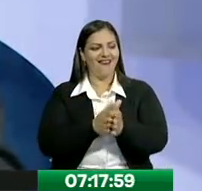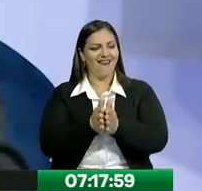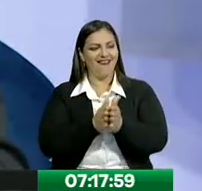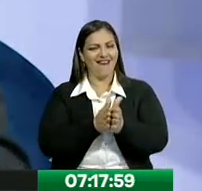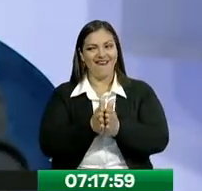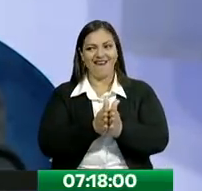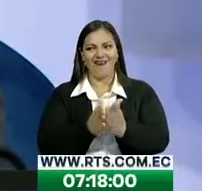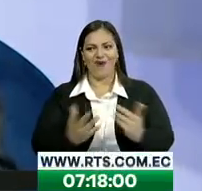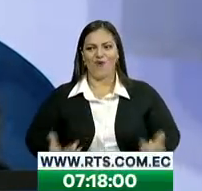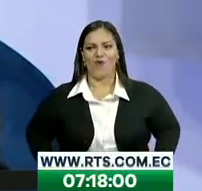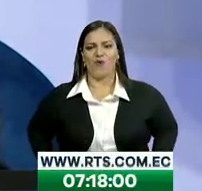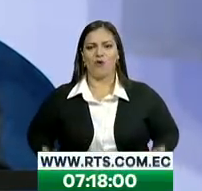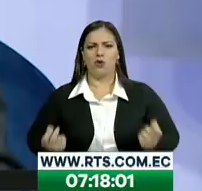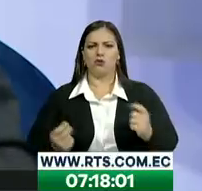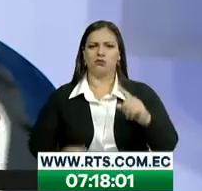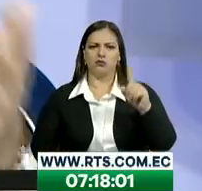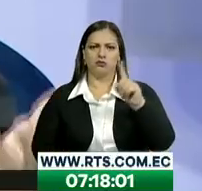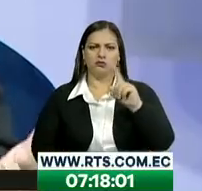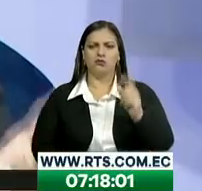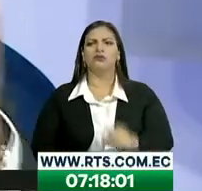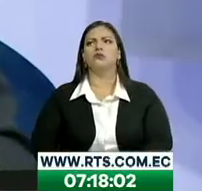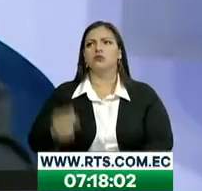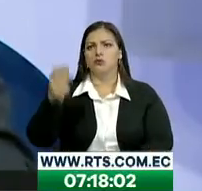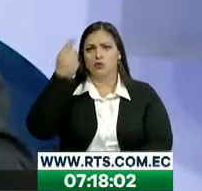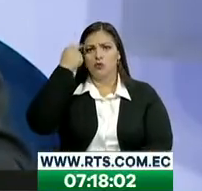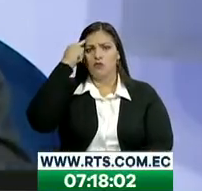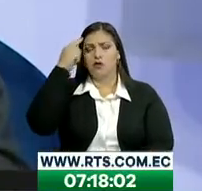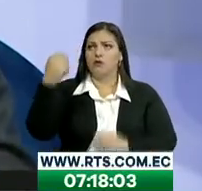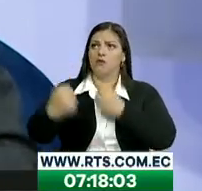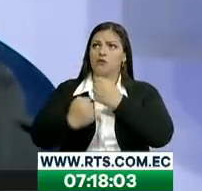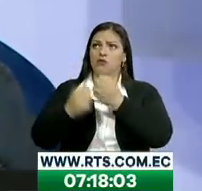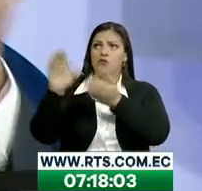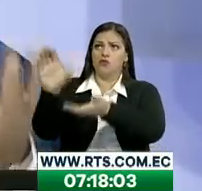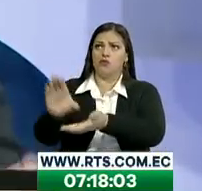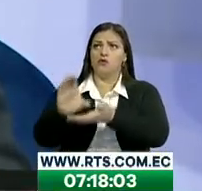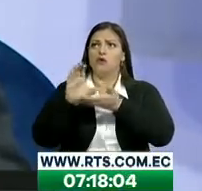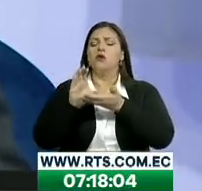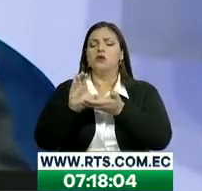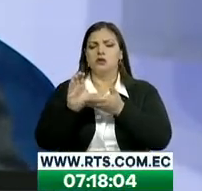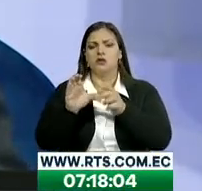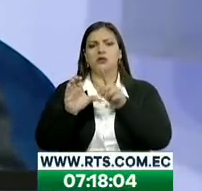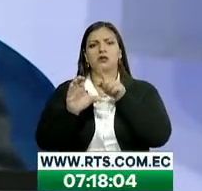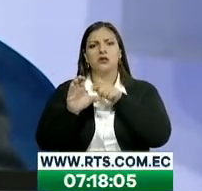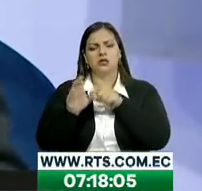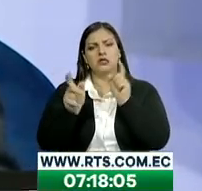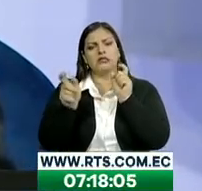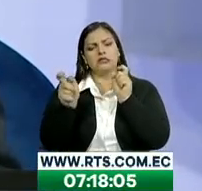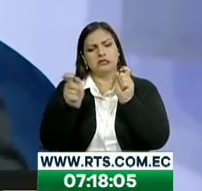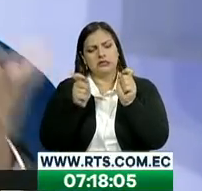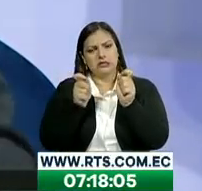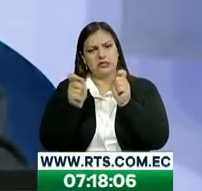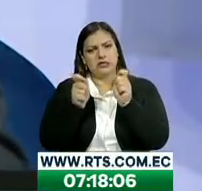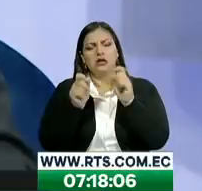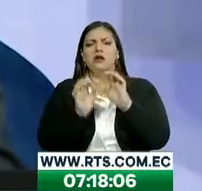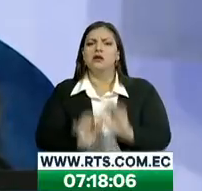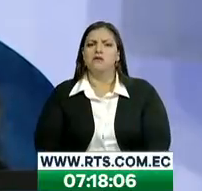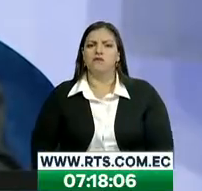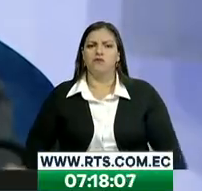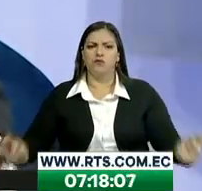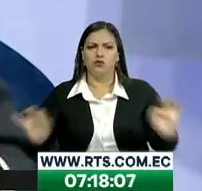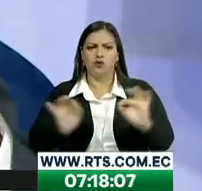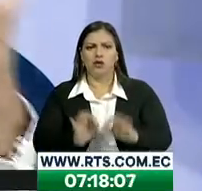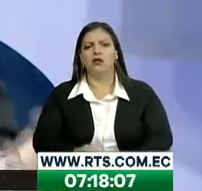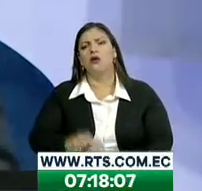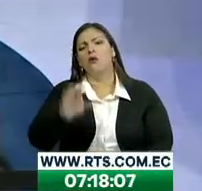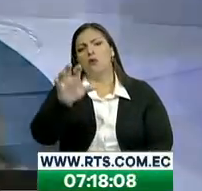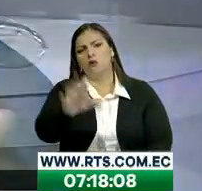deben de mantener su subsidio. Asimismo, hay sectores como la gente más de menores recursos que debe seguir recibiendo el